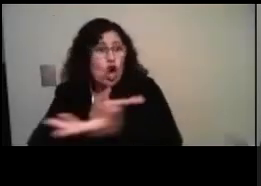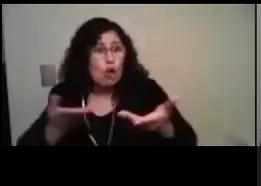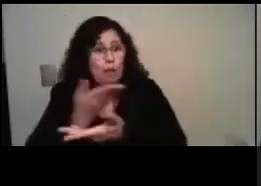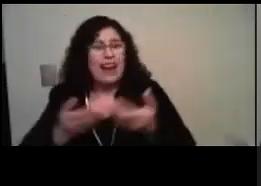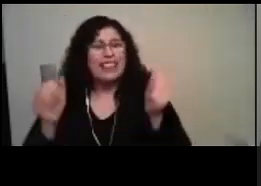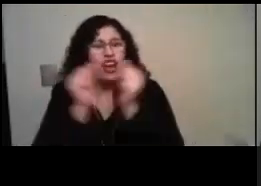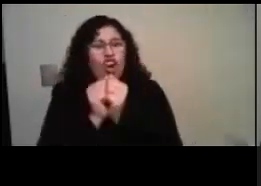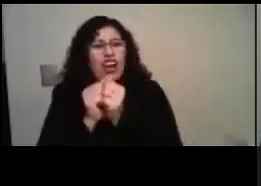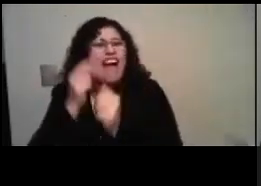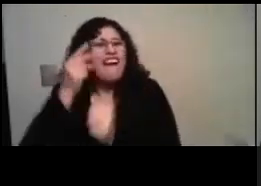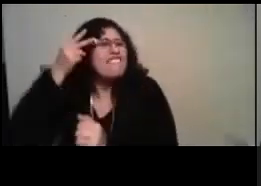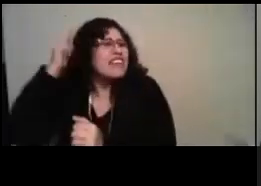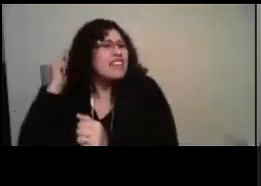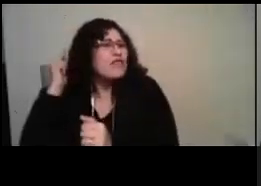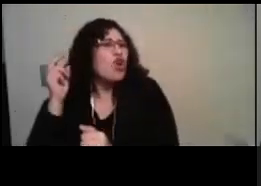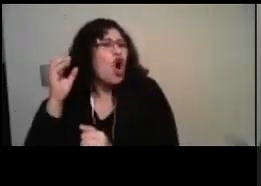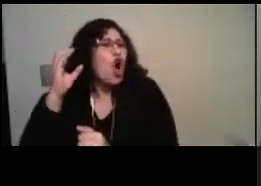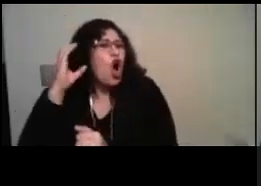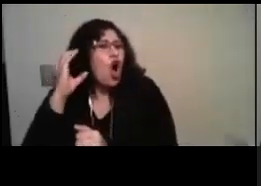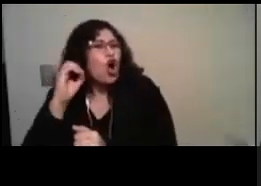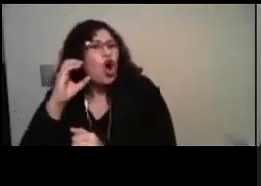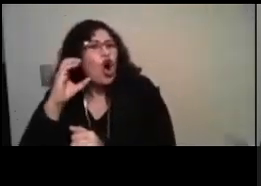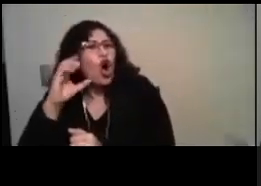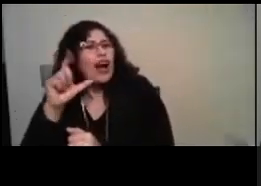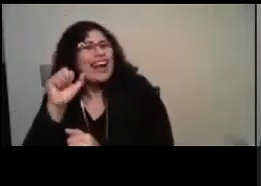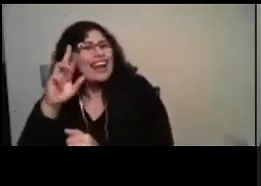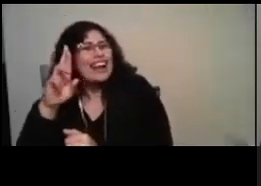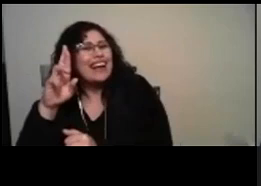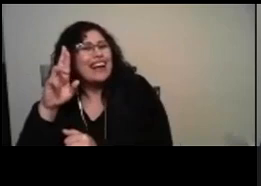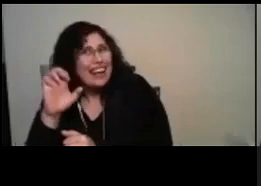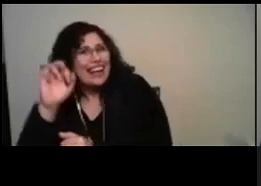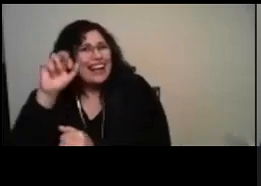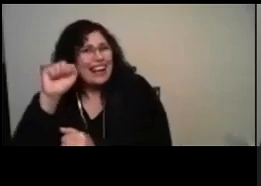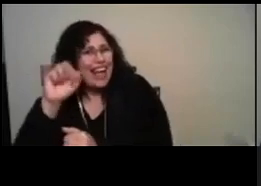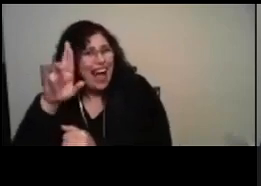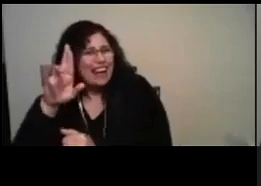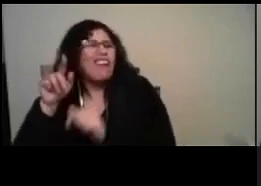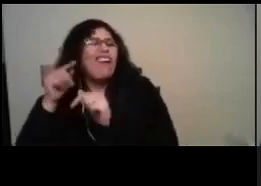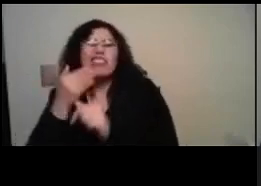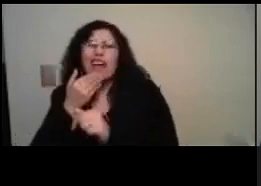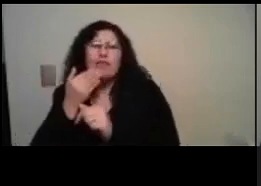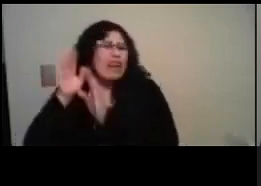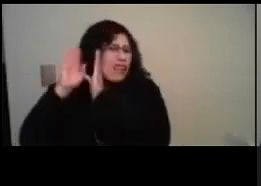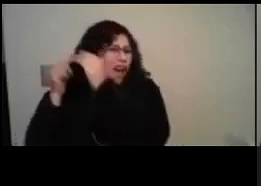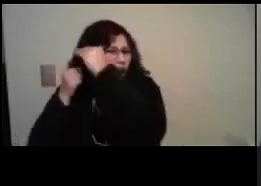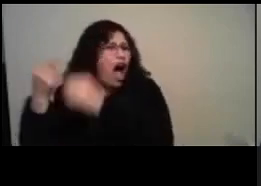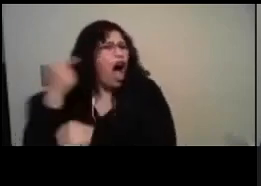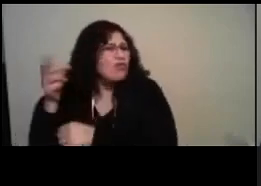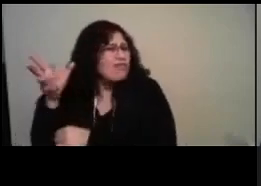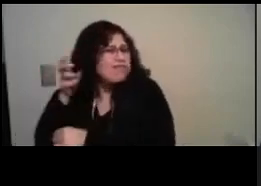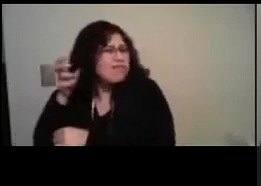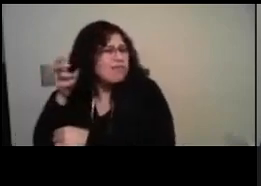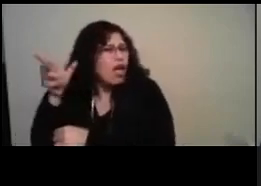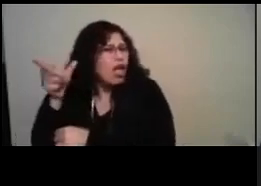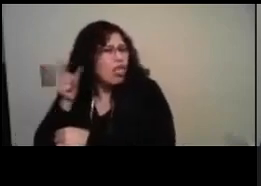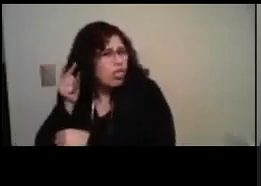en las parálisis faciales, ¿ya? Además se asocia a alteración en la audición, ¿ya? Cosa que no pasa en